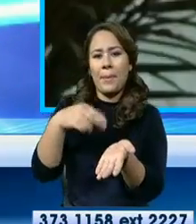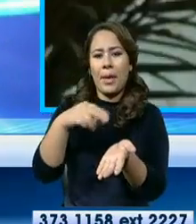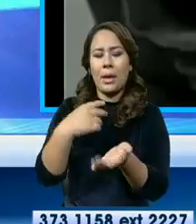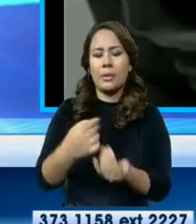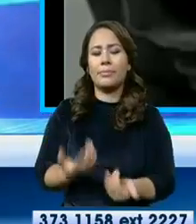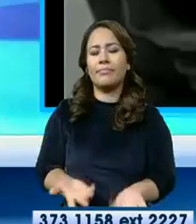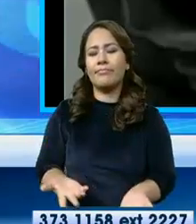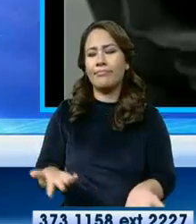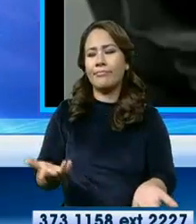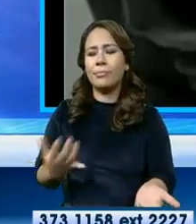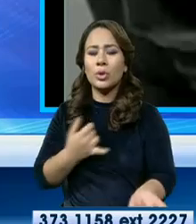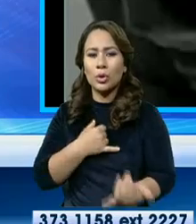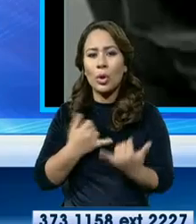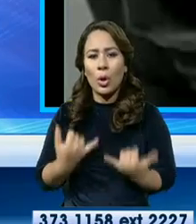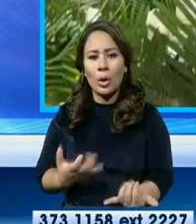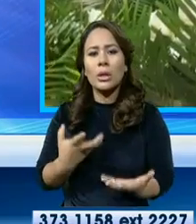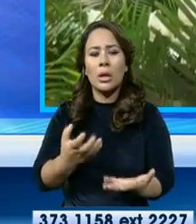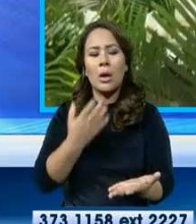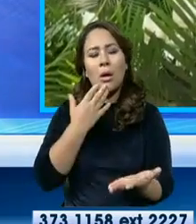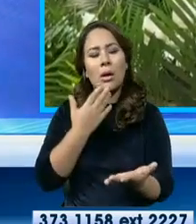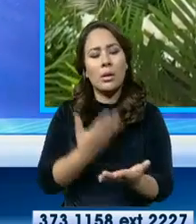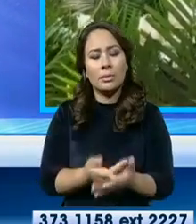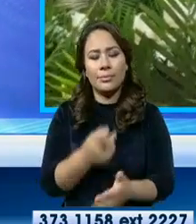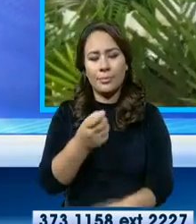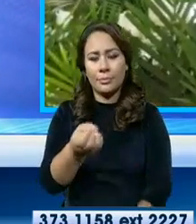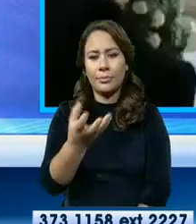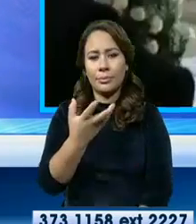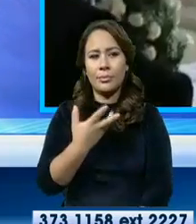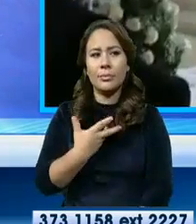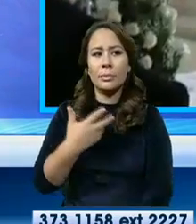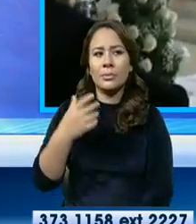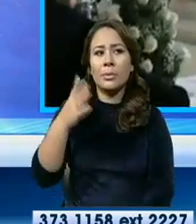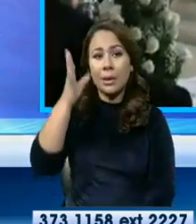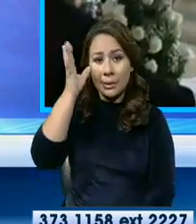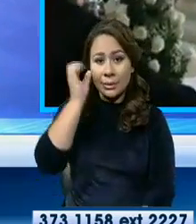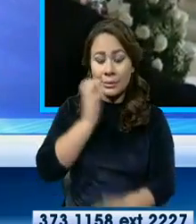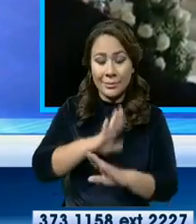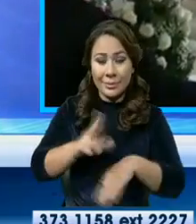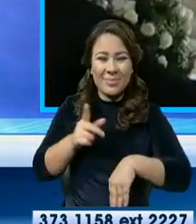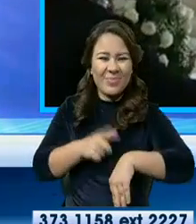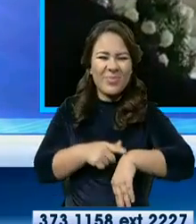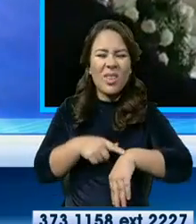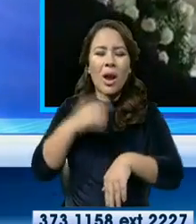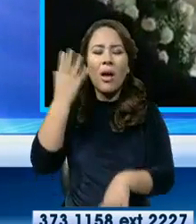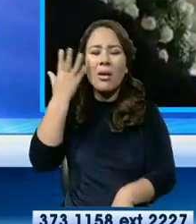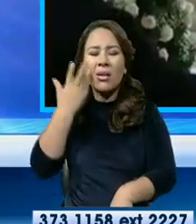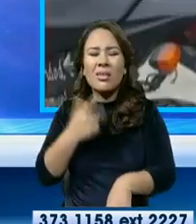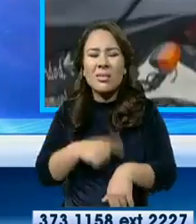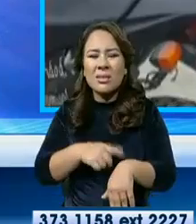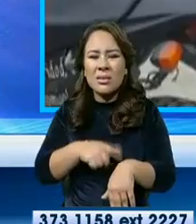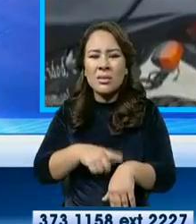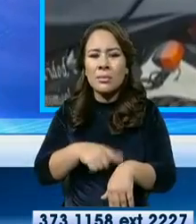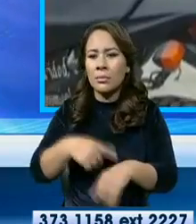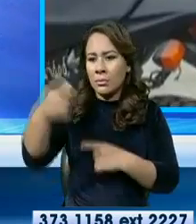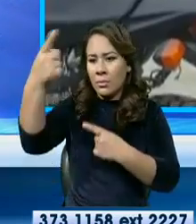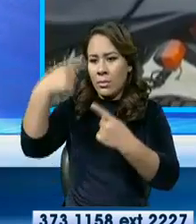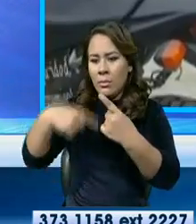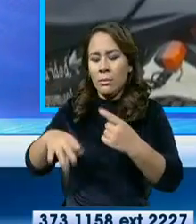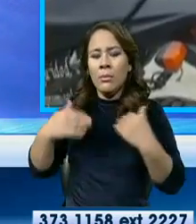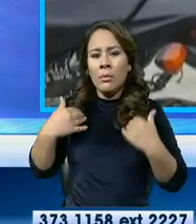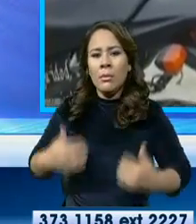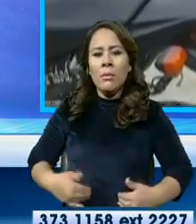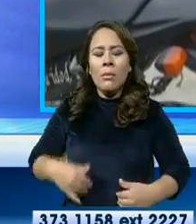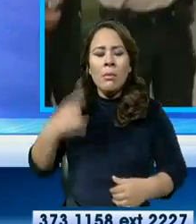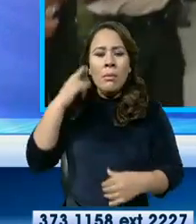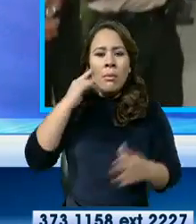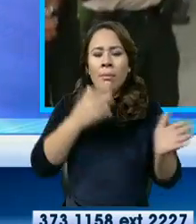sin antes de despedirte, solo me indiques si tienen prevista ya una hora de la llegada de los restos de la niña a donde ha sido